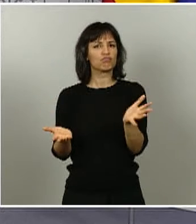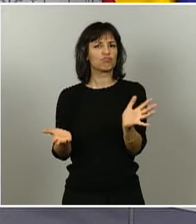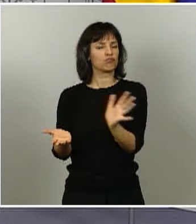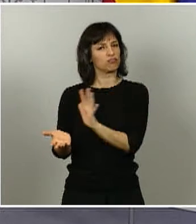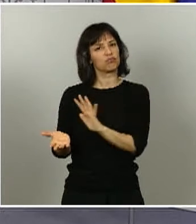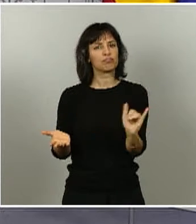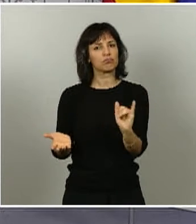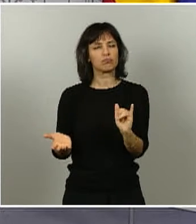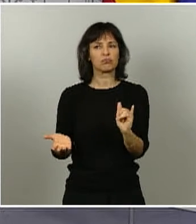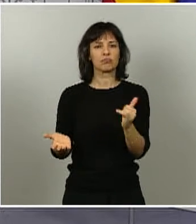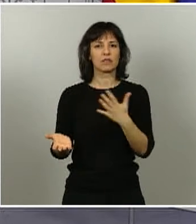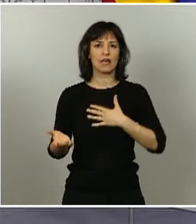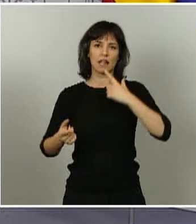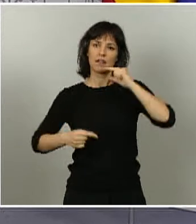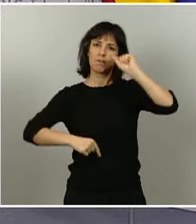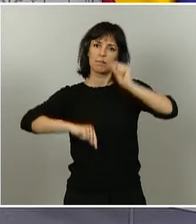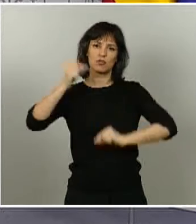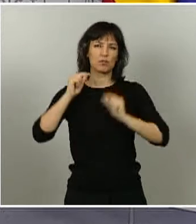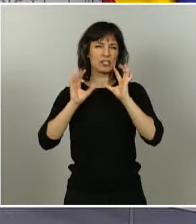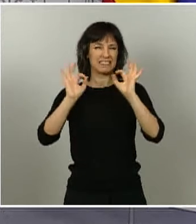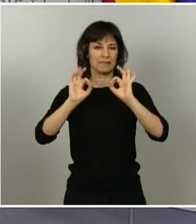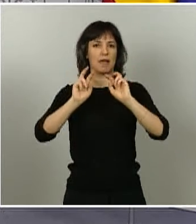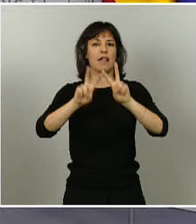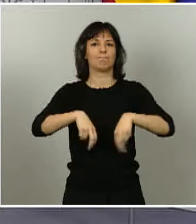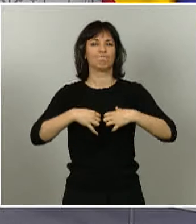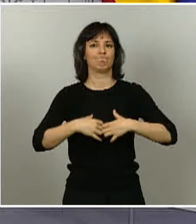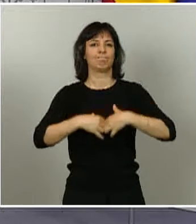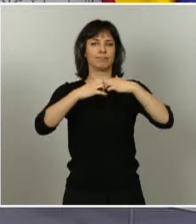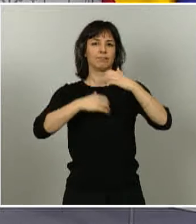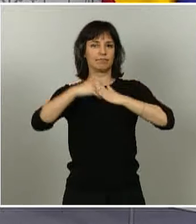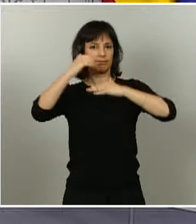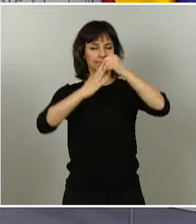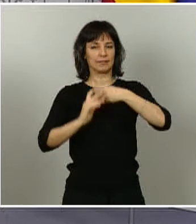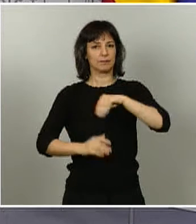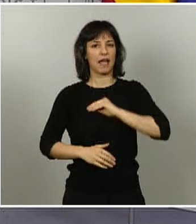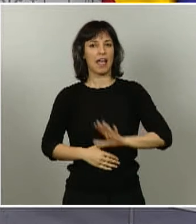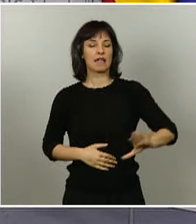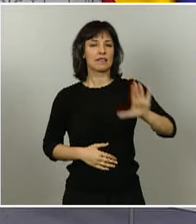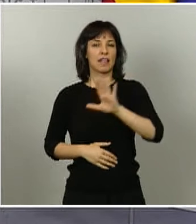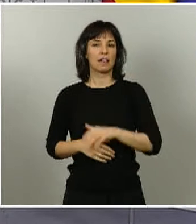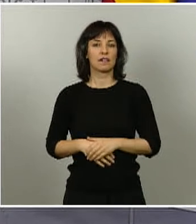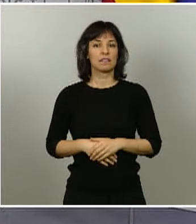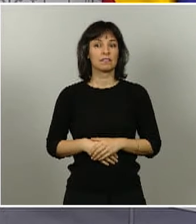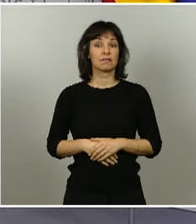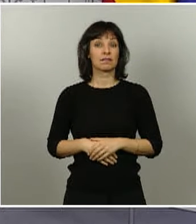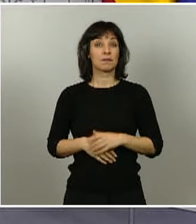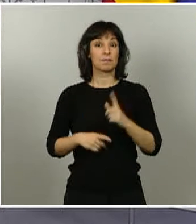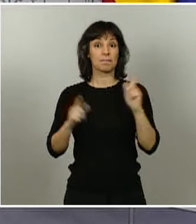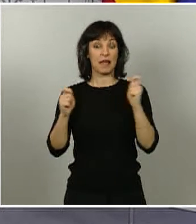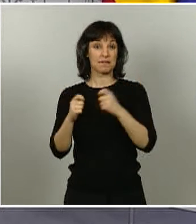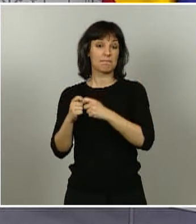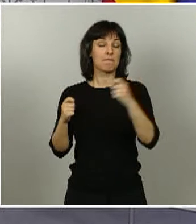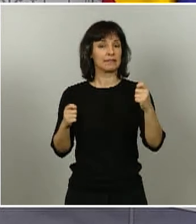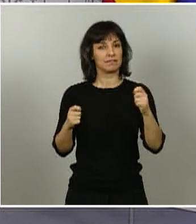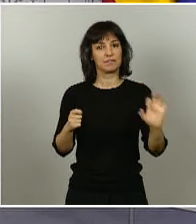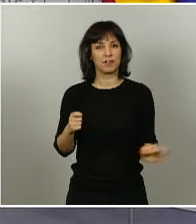unos presupuestos concretos de reconstrucción. Probablemente tendrán que recurrir, si necesitan una nueva prórroga, a Ciudadanos para